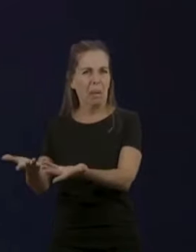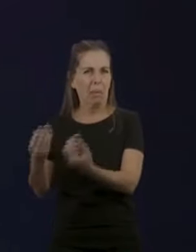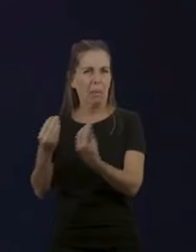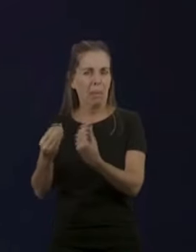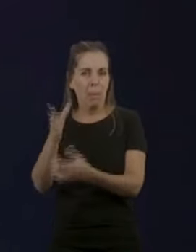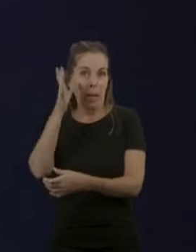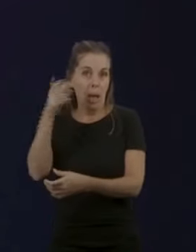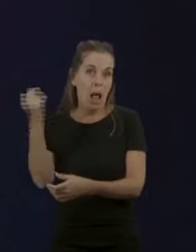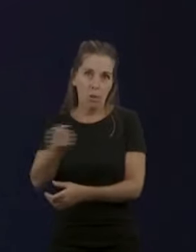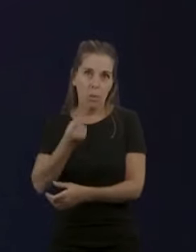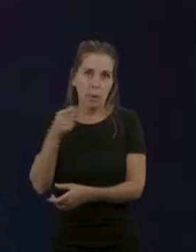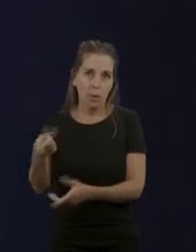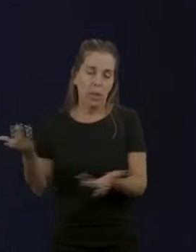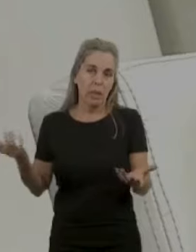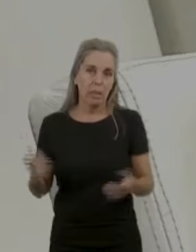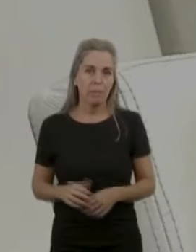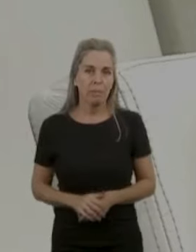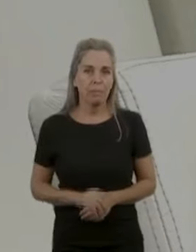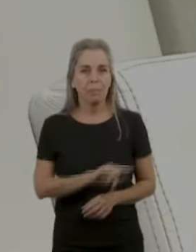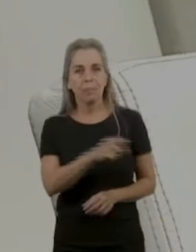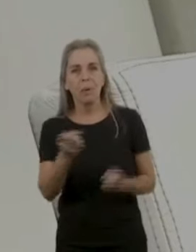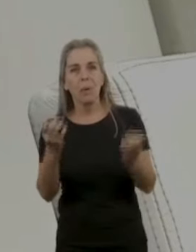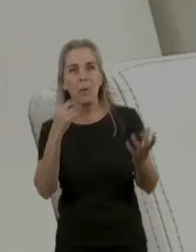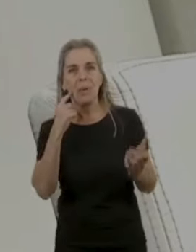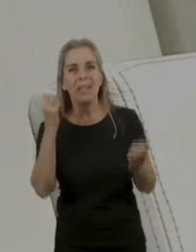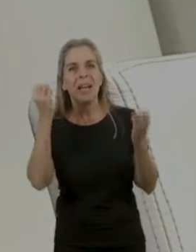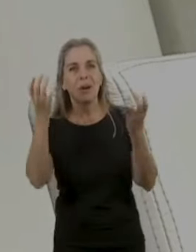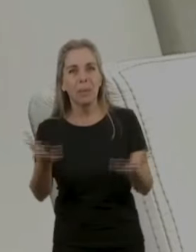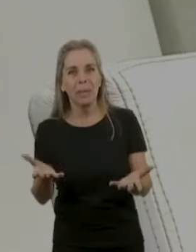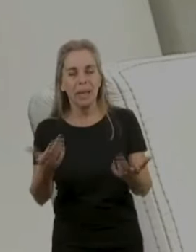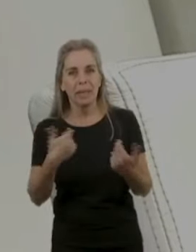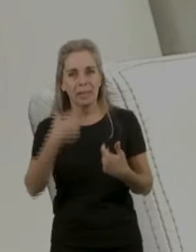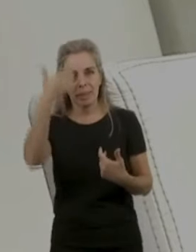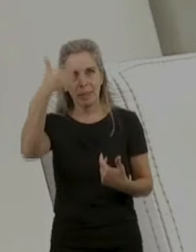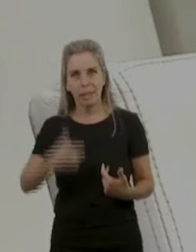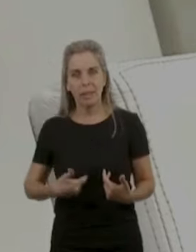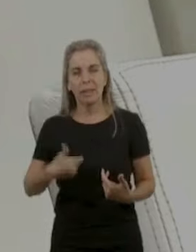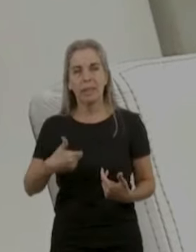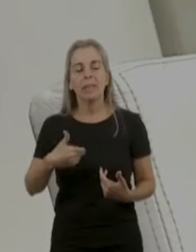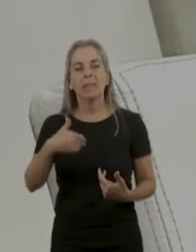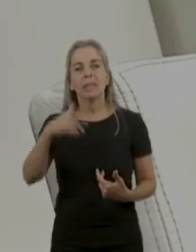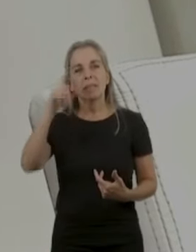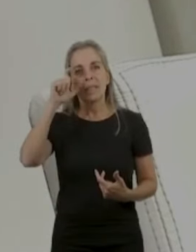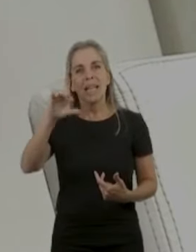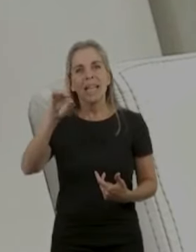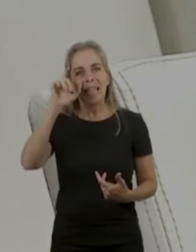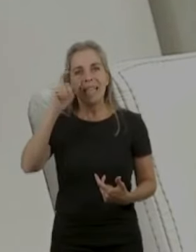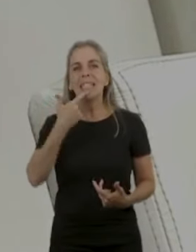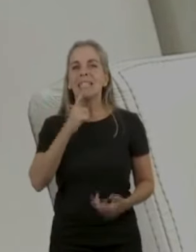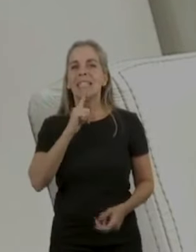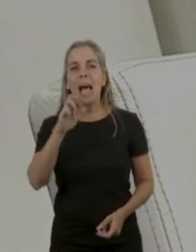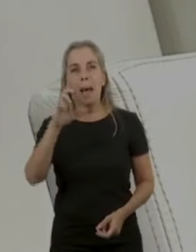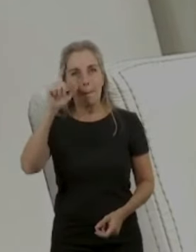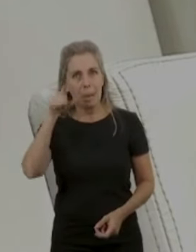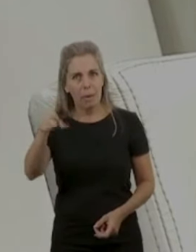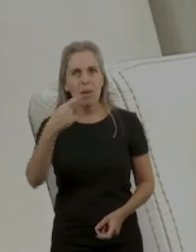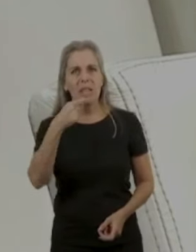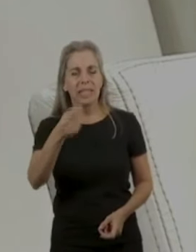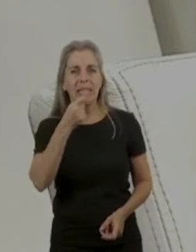sumamente importante Buenos días Manuel cómo estás acá Jonathan eger del destape vos recién decías si no hay